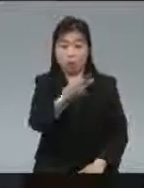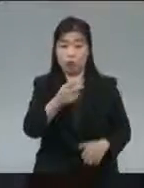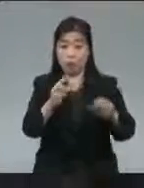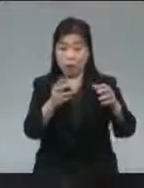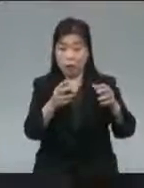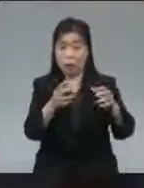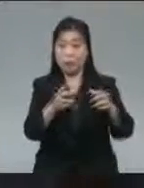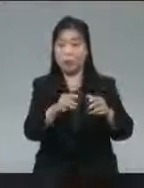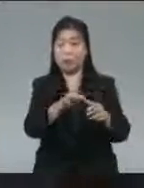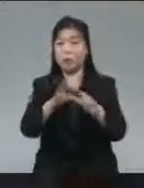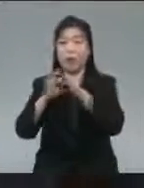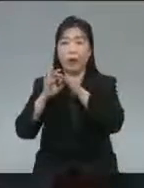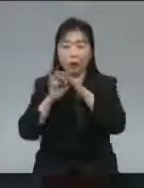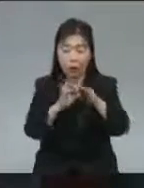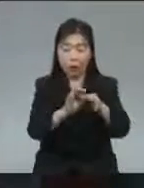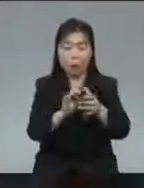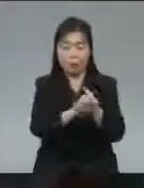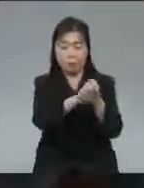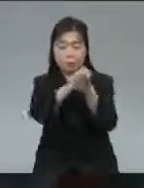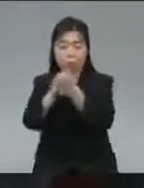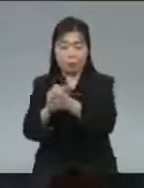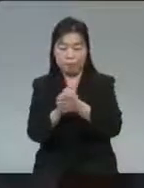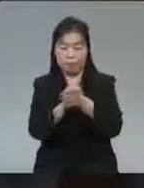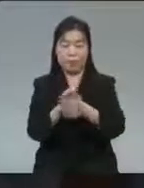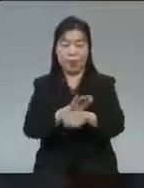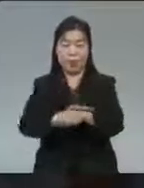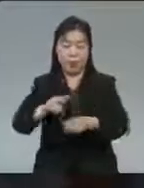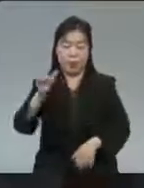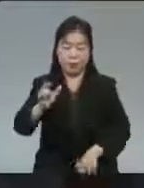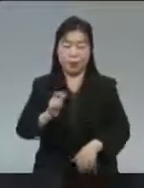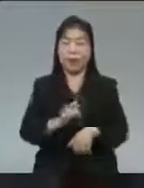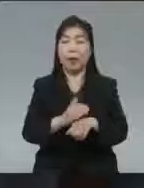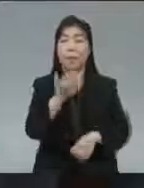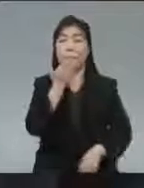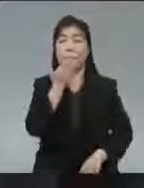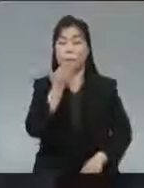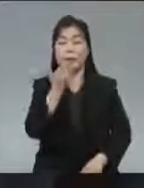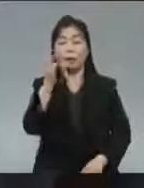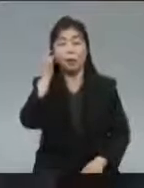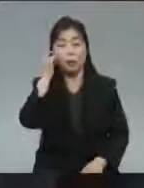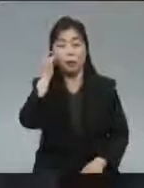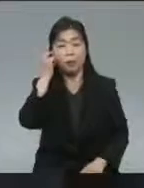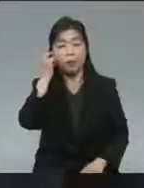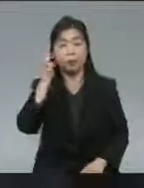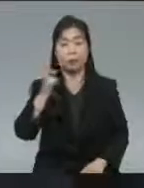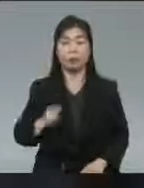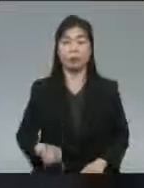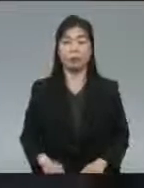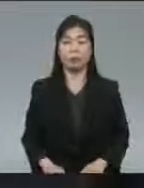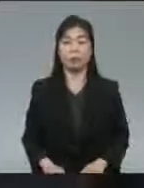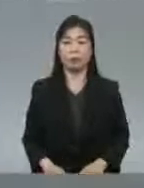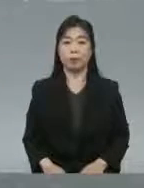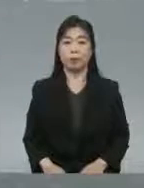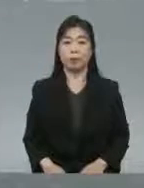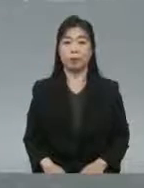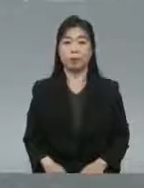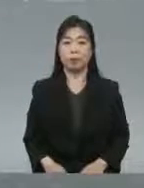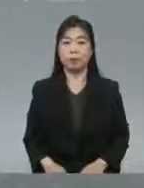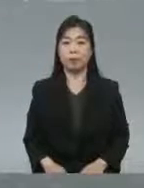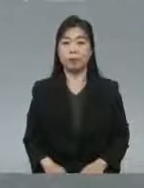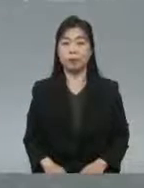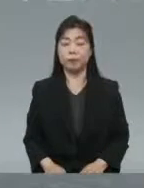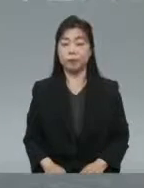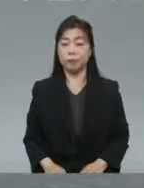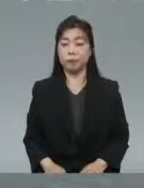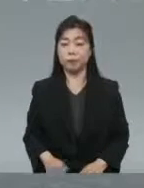fallecieron 25 surcoreanos y dos húngaros frente al monumento el presidente surcoreano agradeció al gobierno y al pueblo